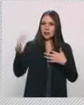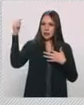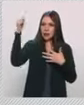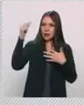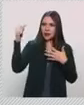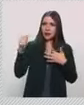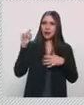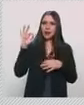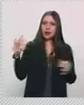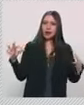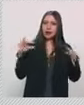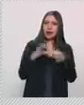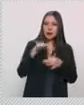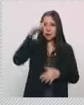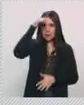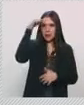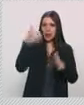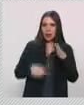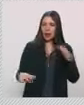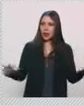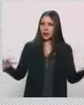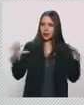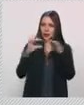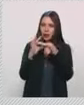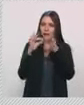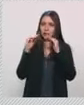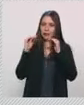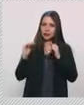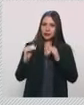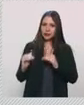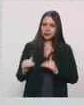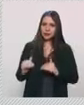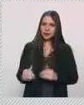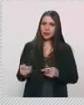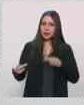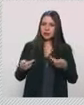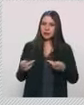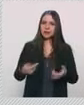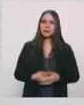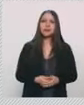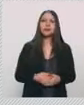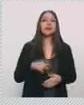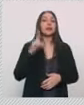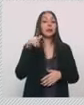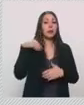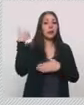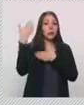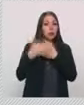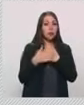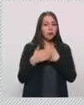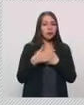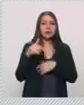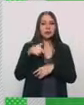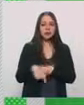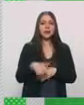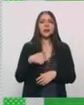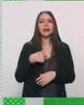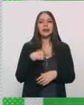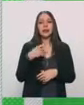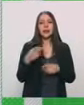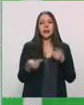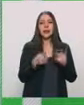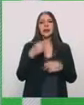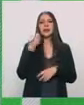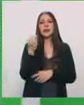con un pecado capital. Exactamente. Pues voy a preparar para una de nuestros próximos encuentros aquí algo así que se llama 7